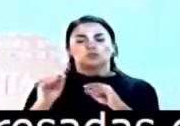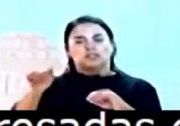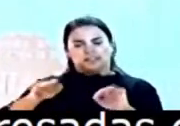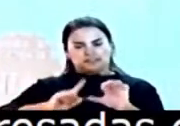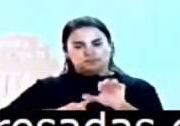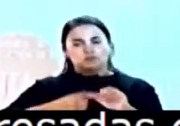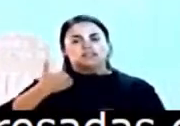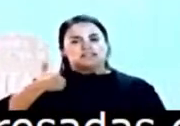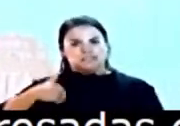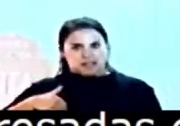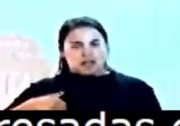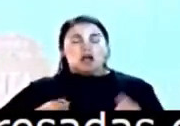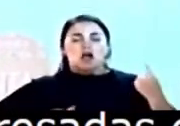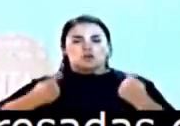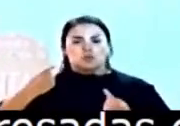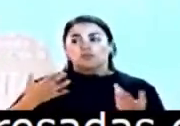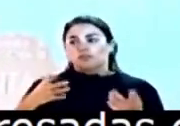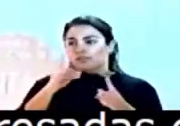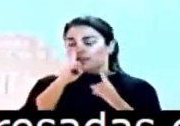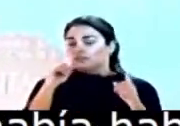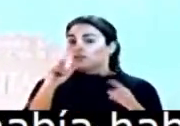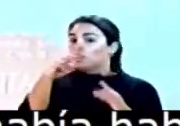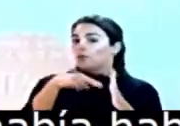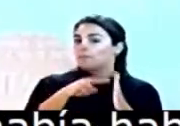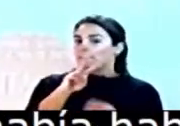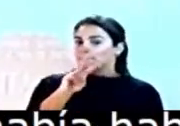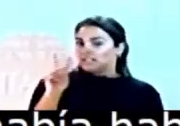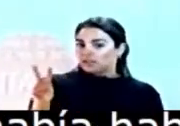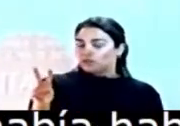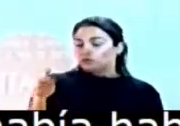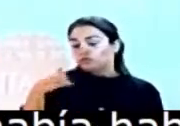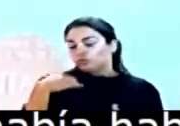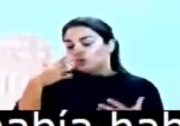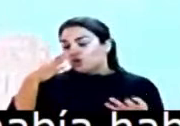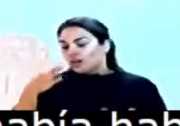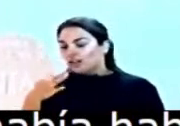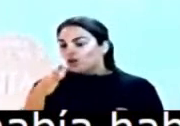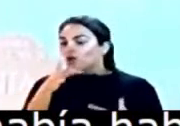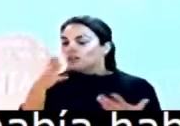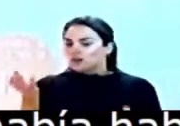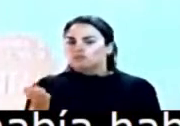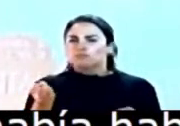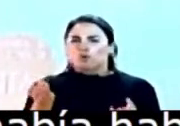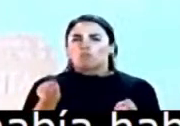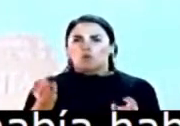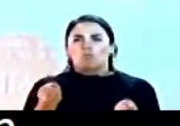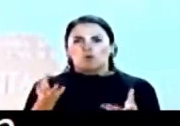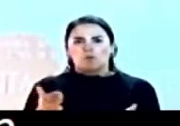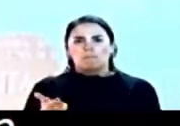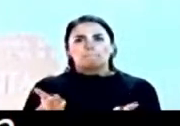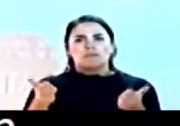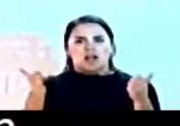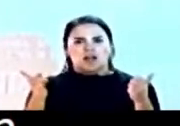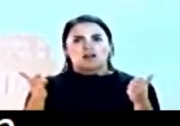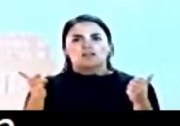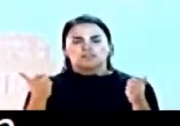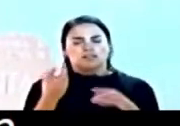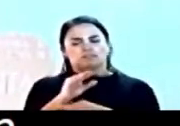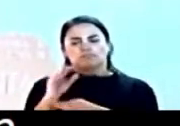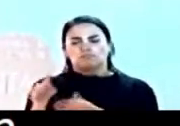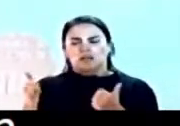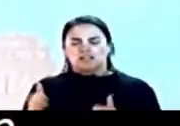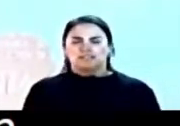Extremadura y que en este año 2022, pues yo creo que se van a anunciar más